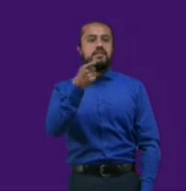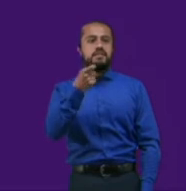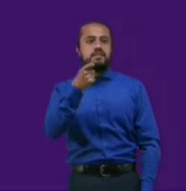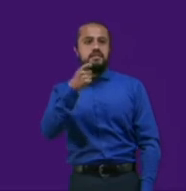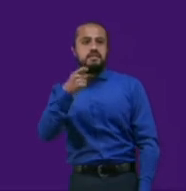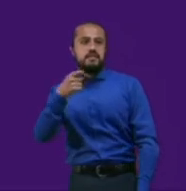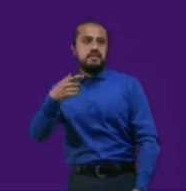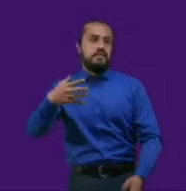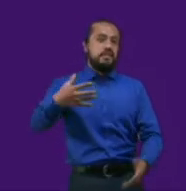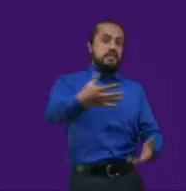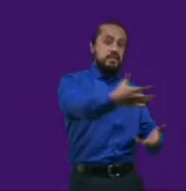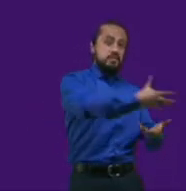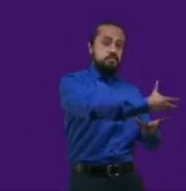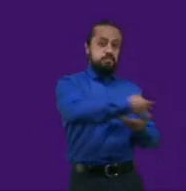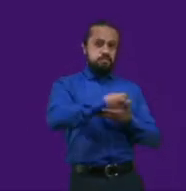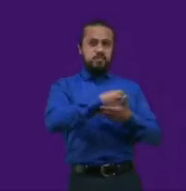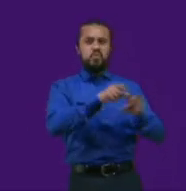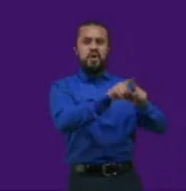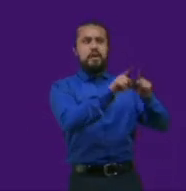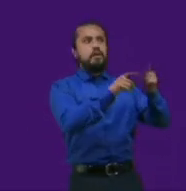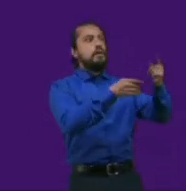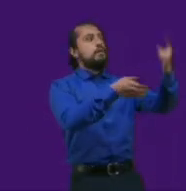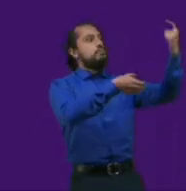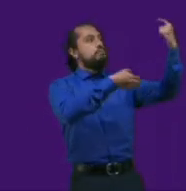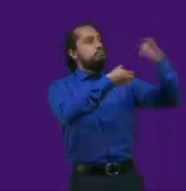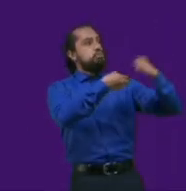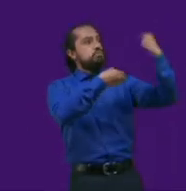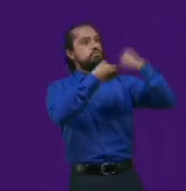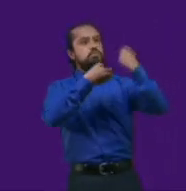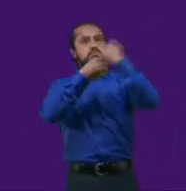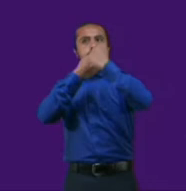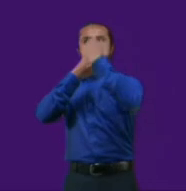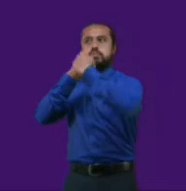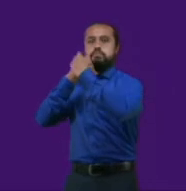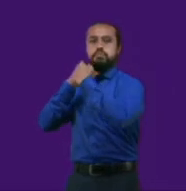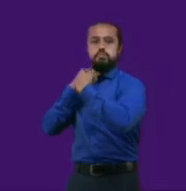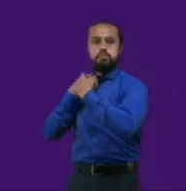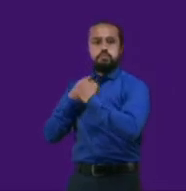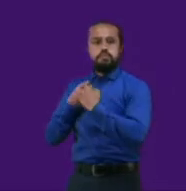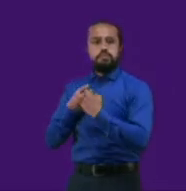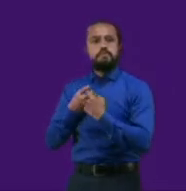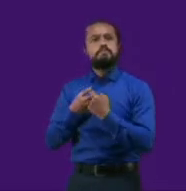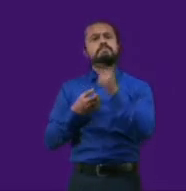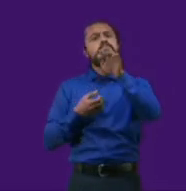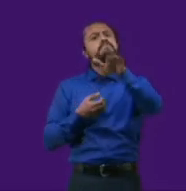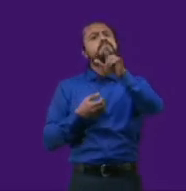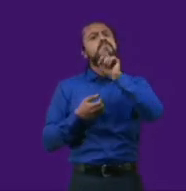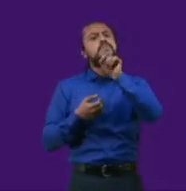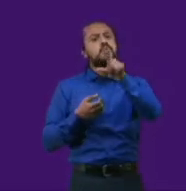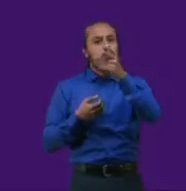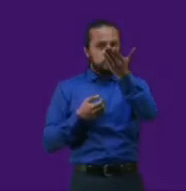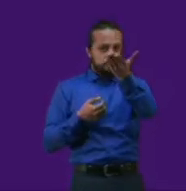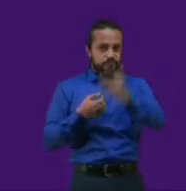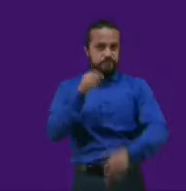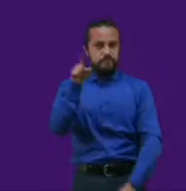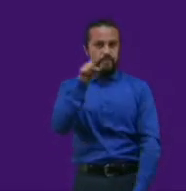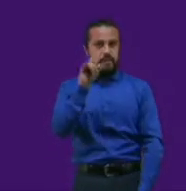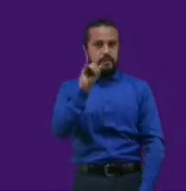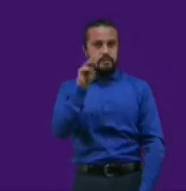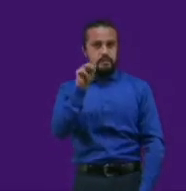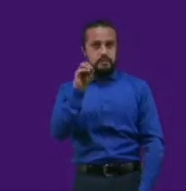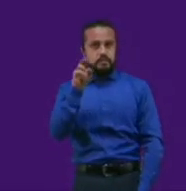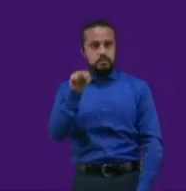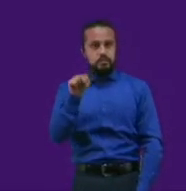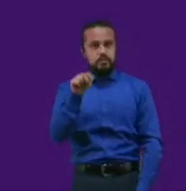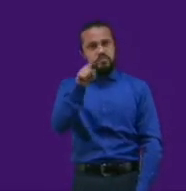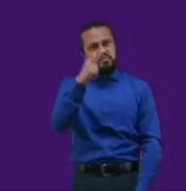en Colombia. Simón, ayúdanos a entender desde tu punto de vista ese tema